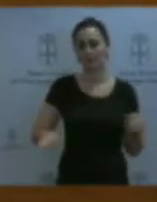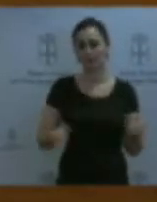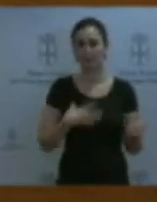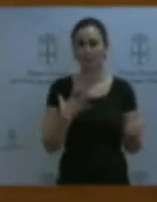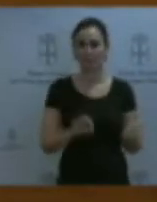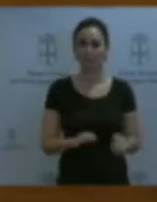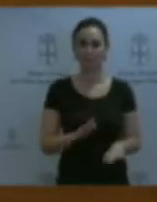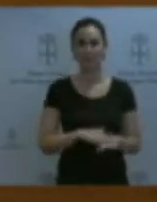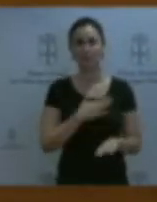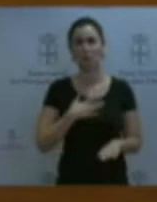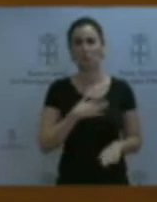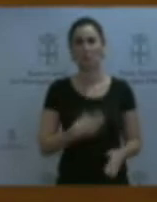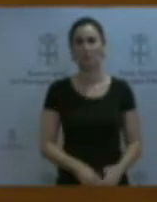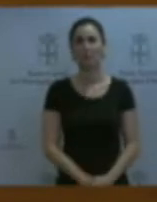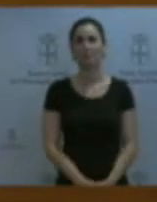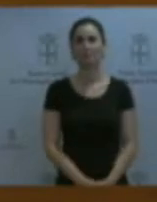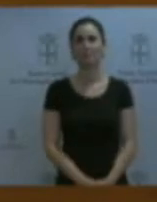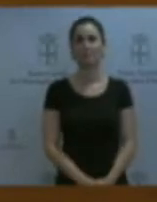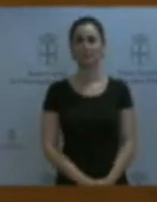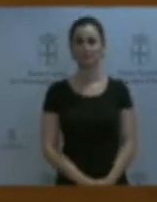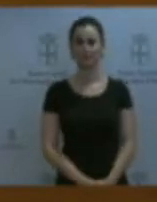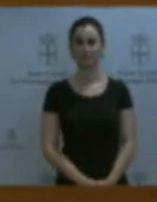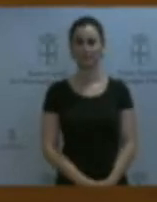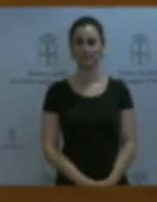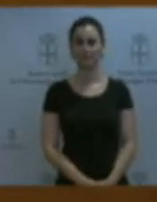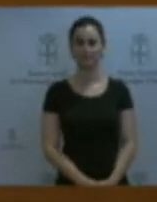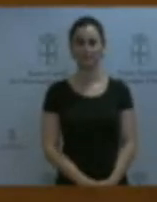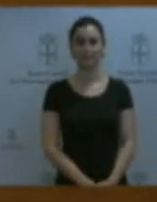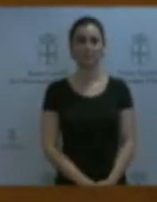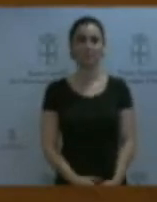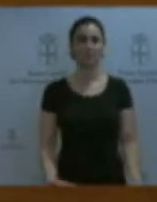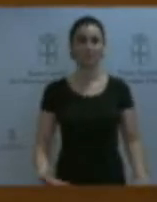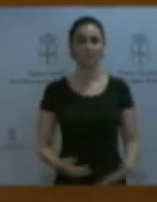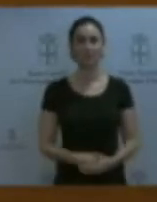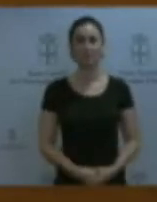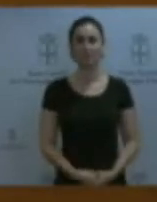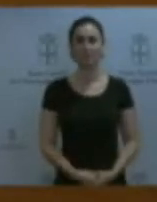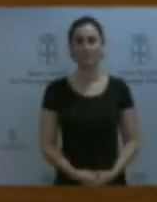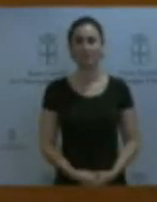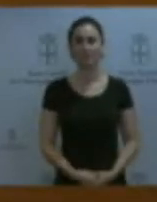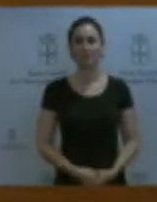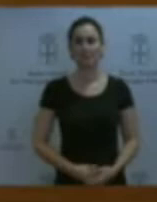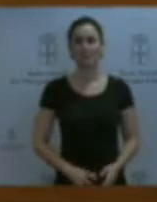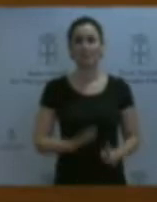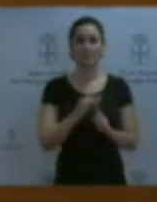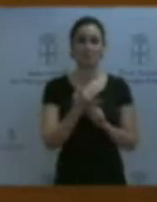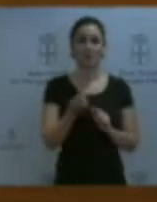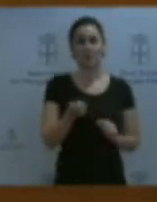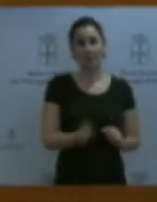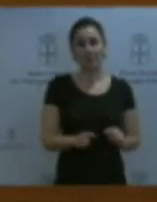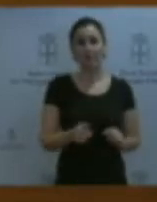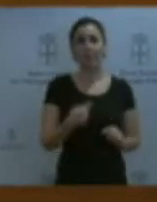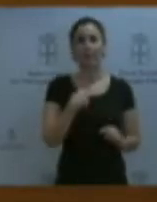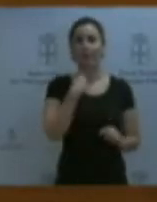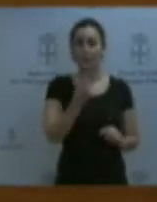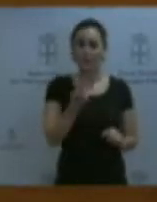no se estropeen, ¿no? Algo parecido puede terminar pasando, que ya les hemos dicho, en otros puntos también,